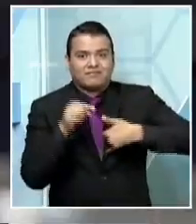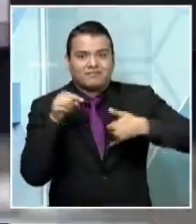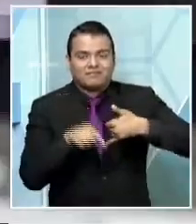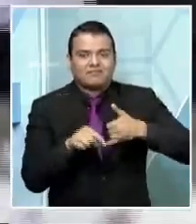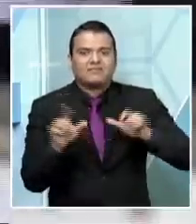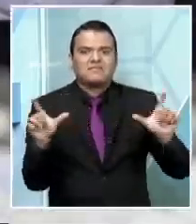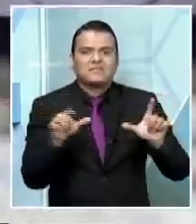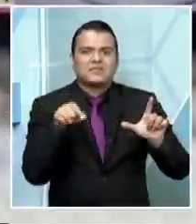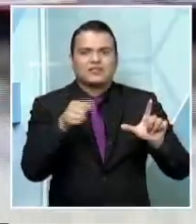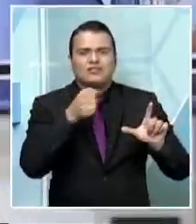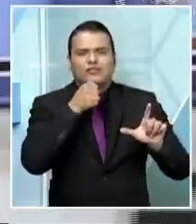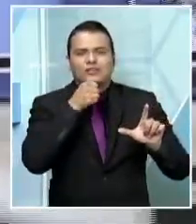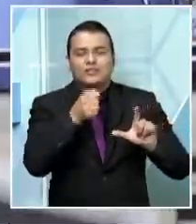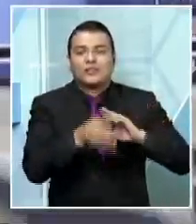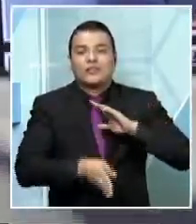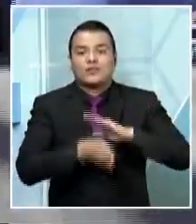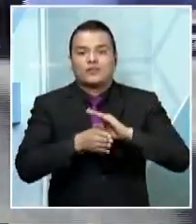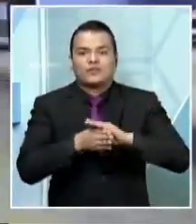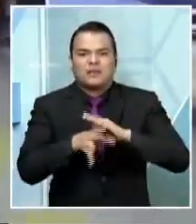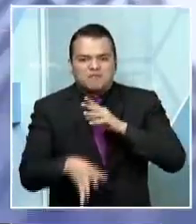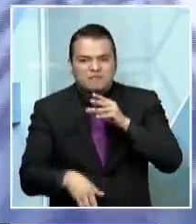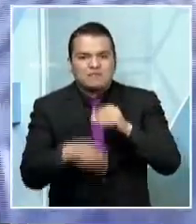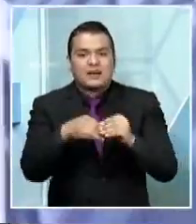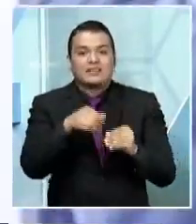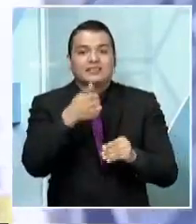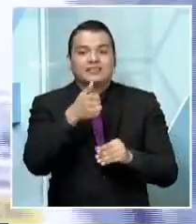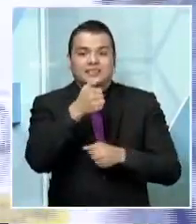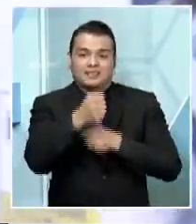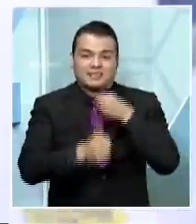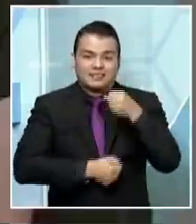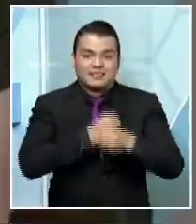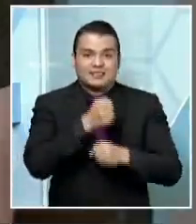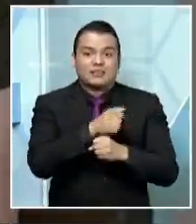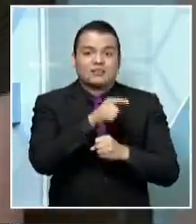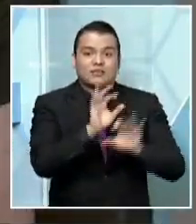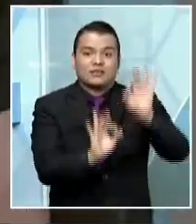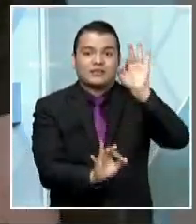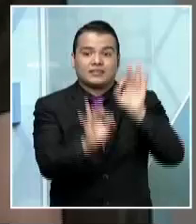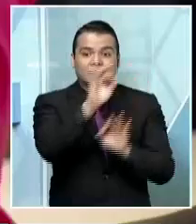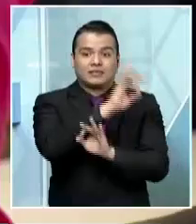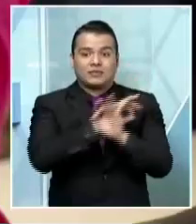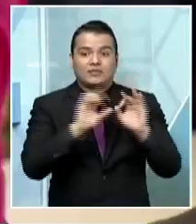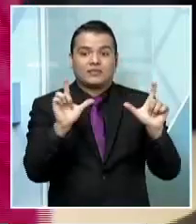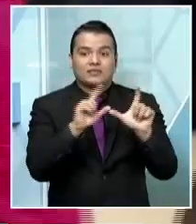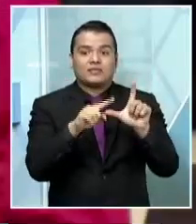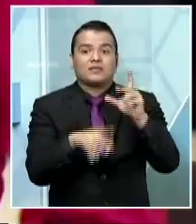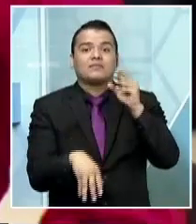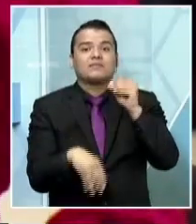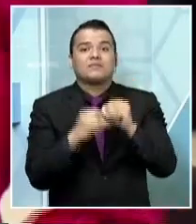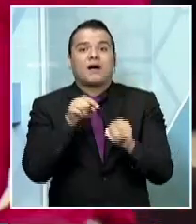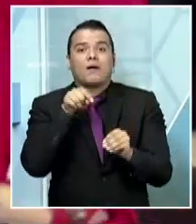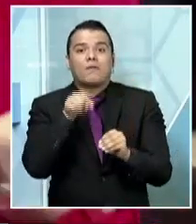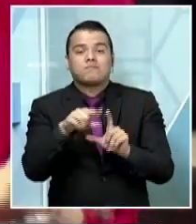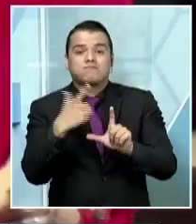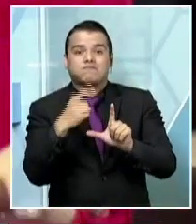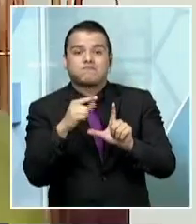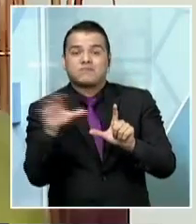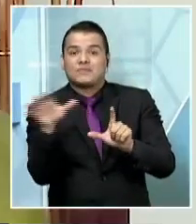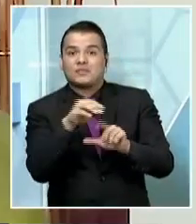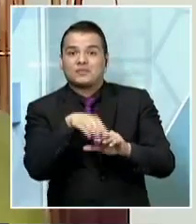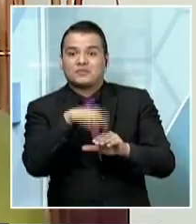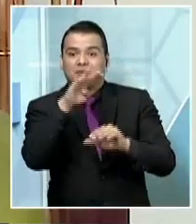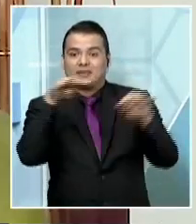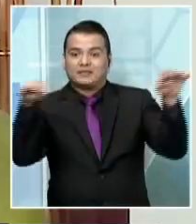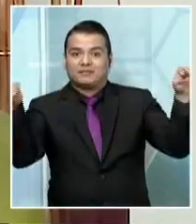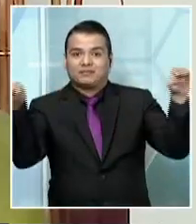años más por nuestro canal regional Telepacífico y, por supuesto, en nuestras plataformas digitales, que se han consolidado entre las más vistas de la región. Que